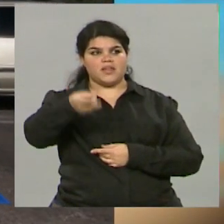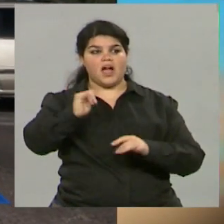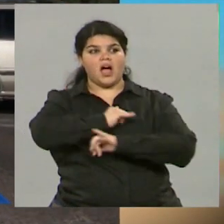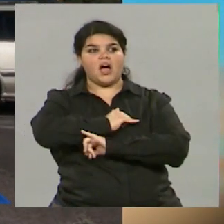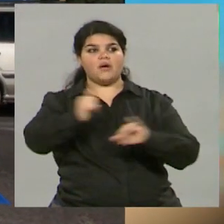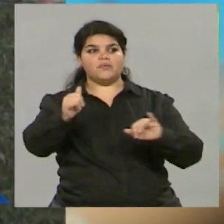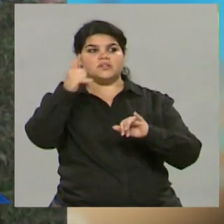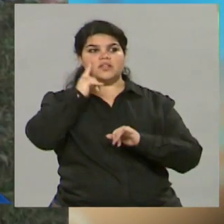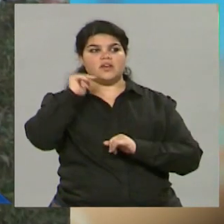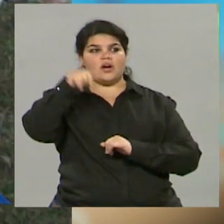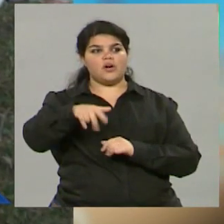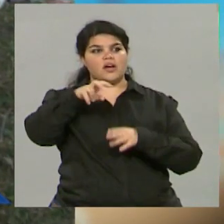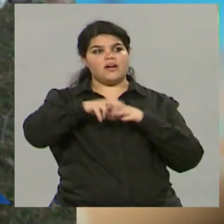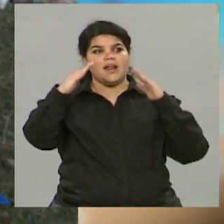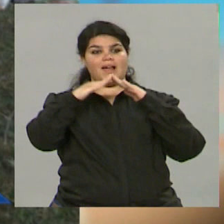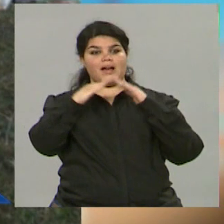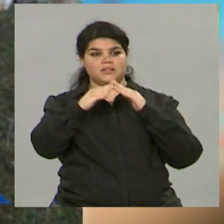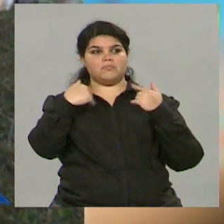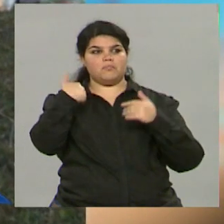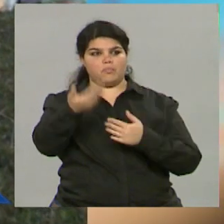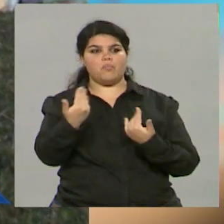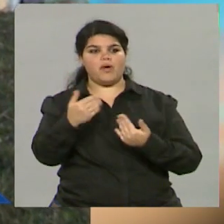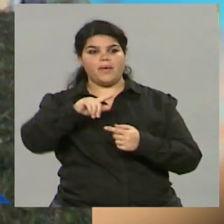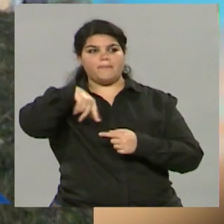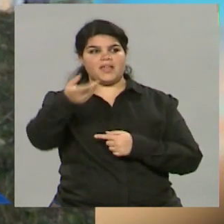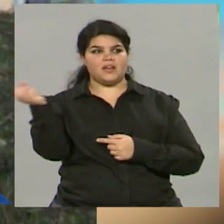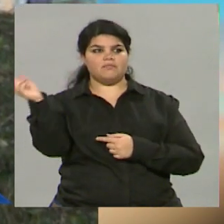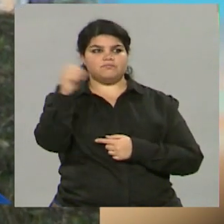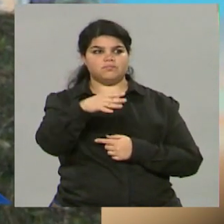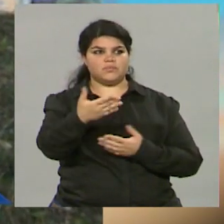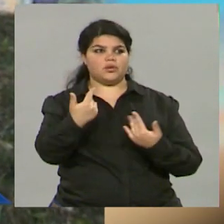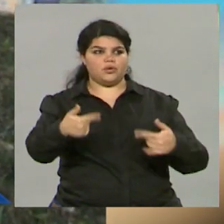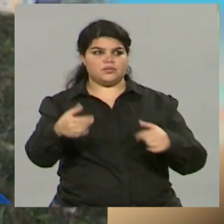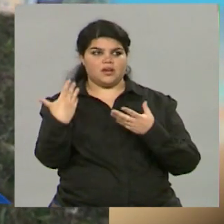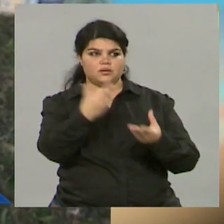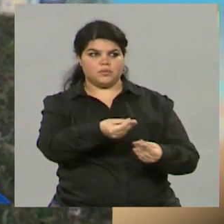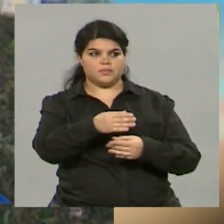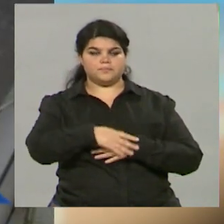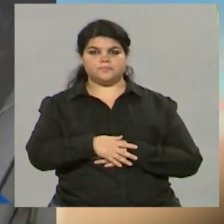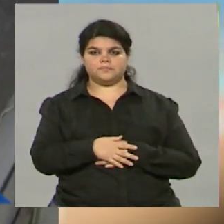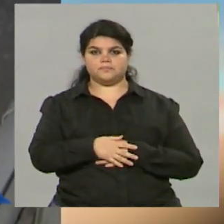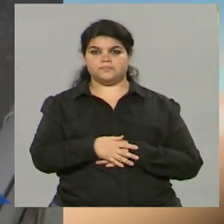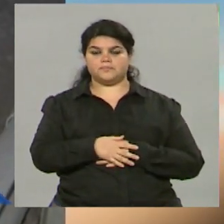que está en su casa y mañana pueda acercarse, pasar por allí, por el nudo vial y colaborar. Mira,